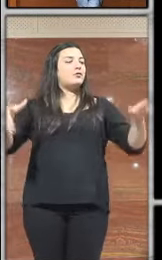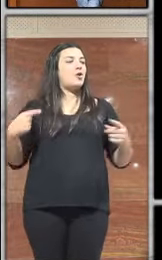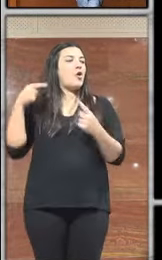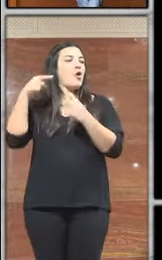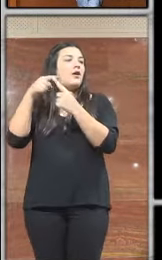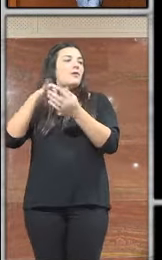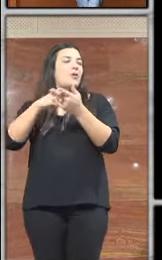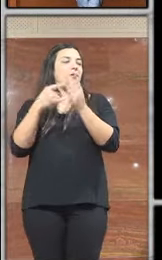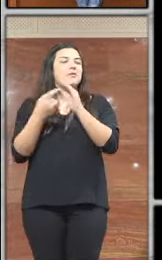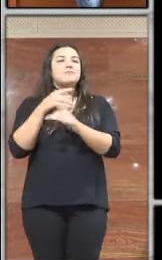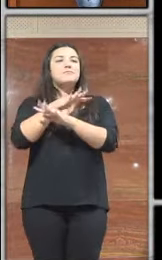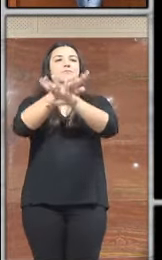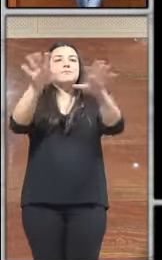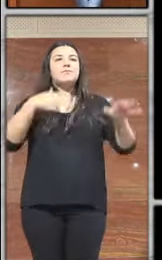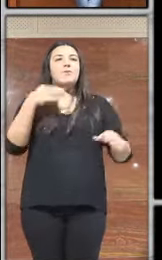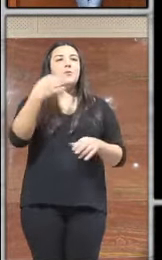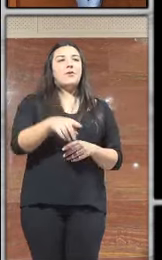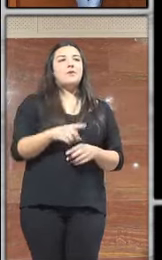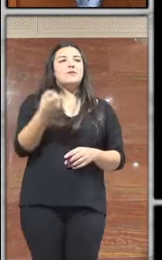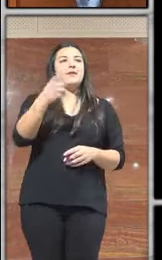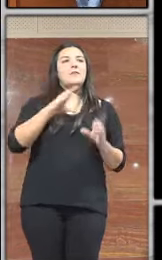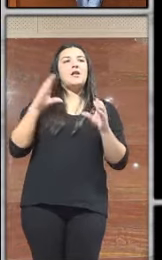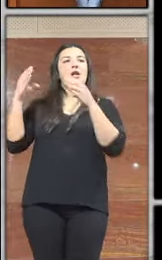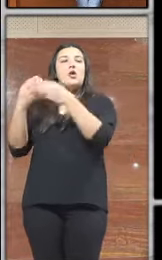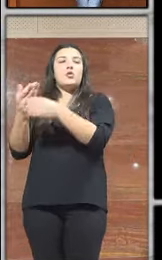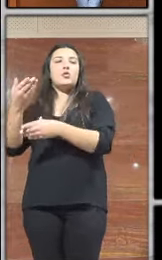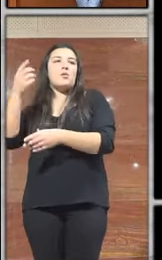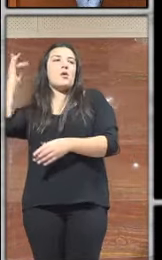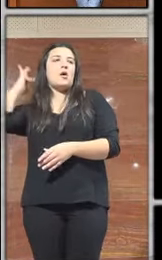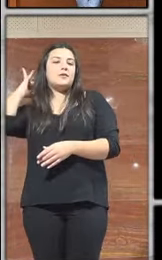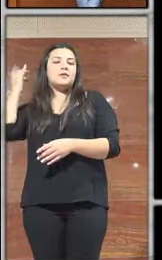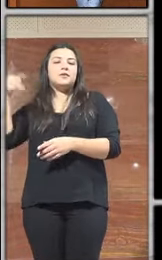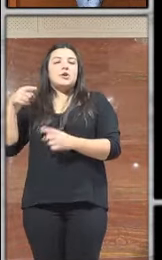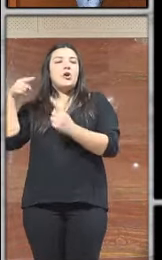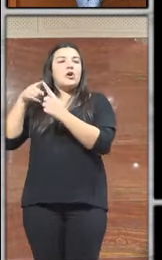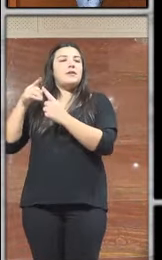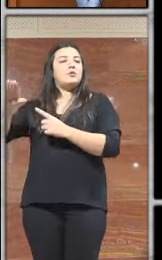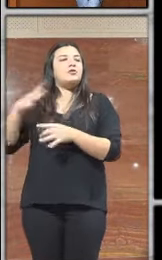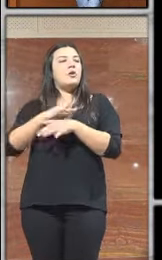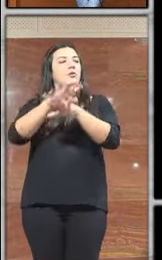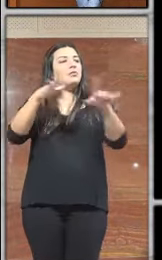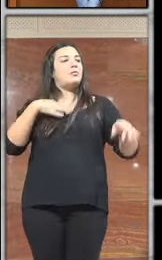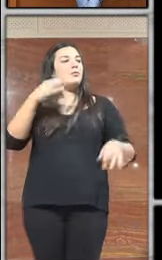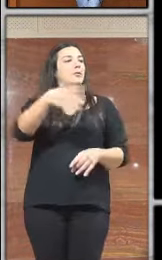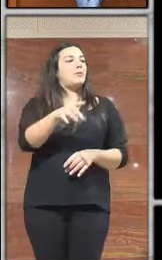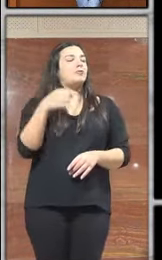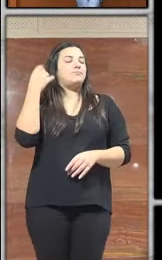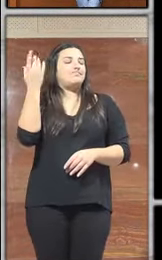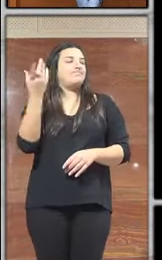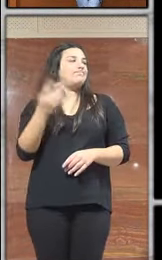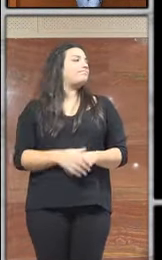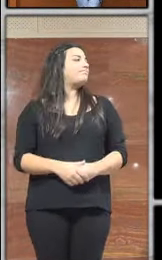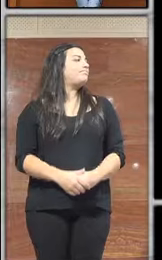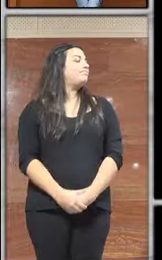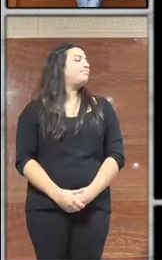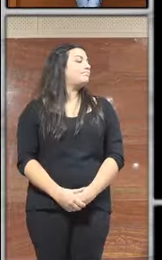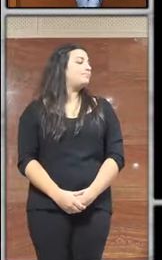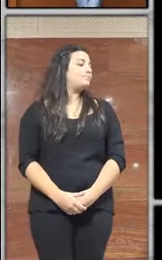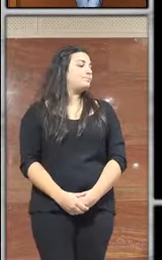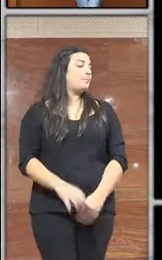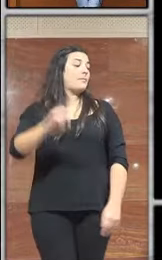proyecto, de los objetivos del colectivo y demás. Entonces, eso queda ahí con muchos votos. Otra idea que